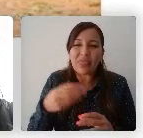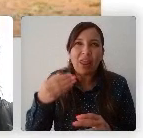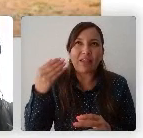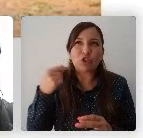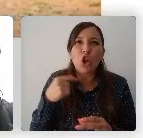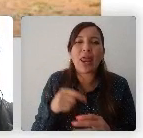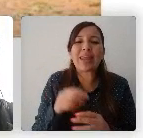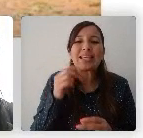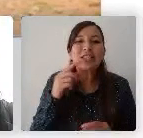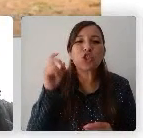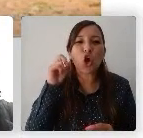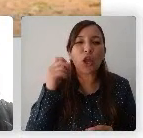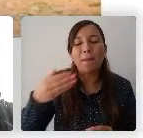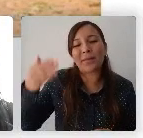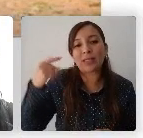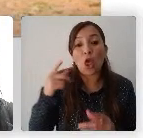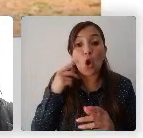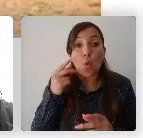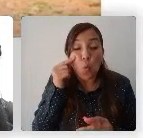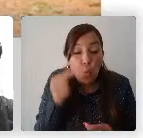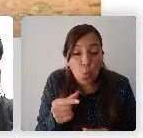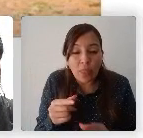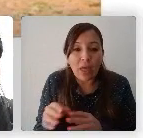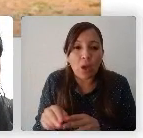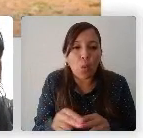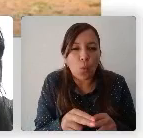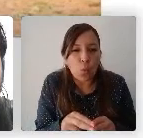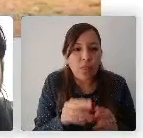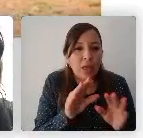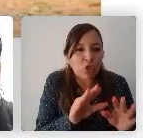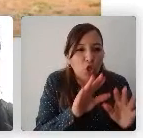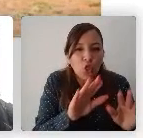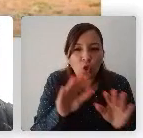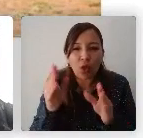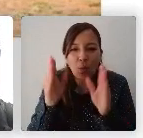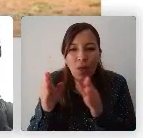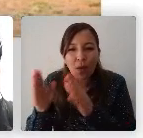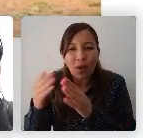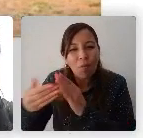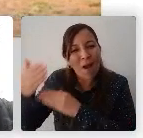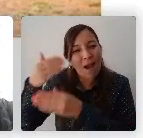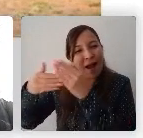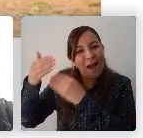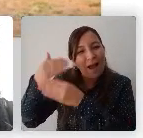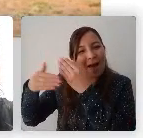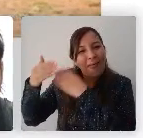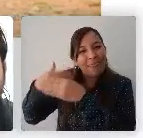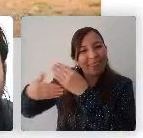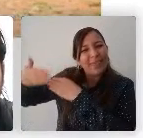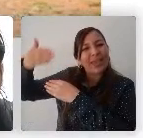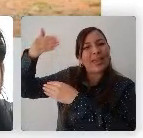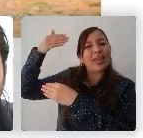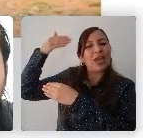que vigilan, cuidan y protegen cada uno de estos espacios, de estos ecosistemas, ¿no? Y allí han estado las comunidades desde muchos años,